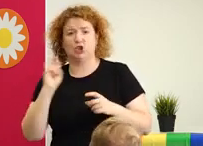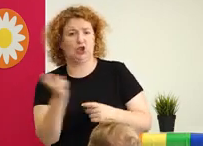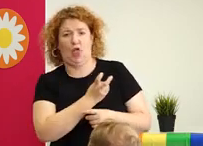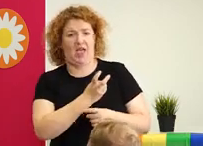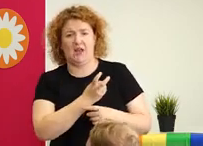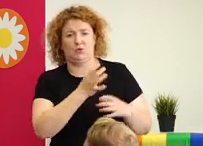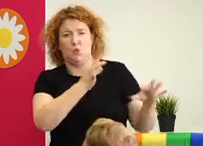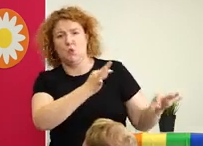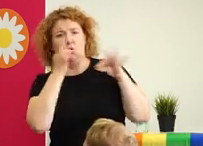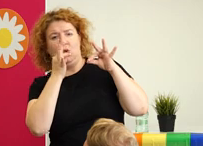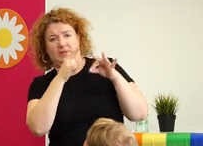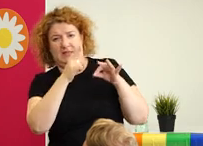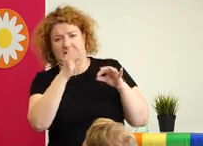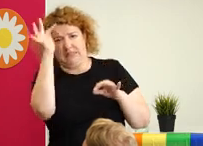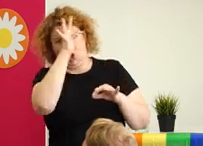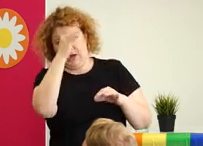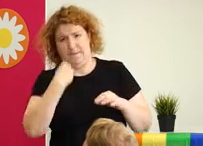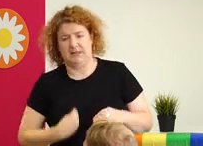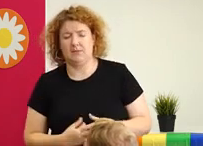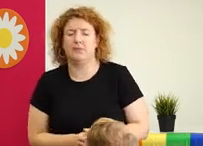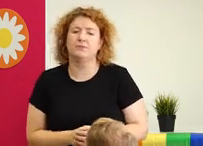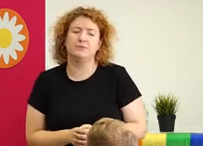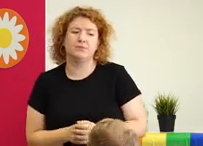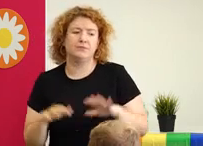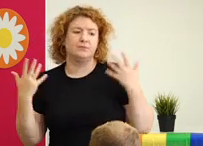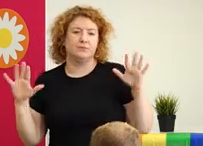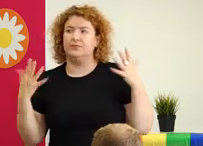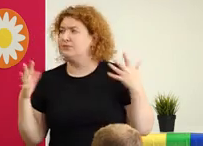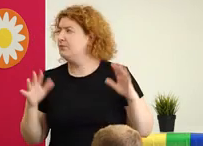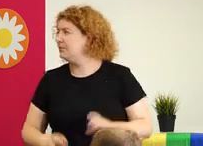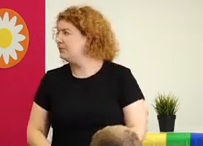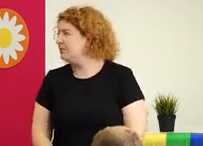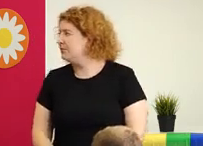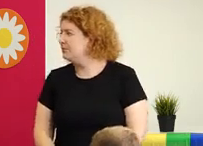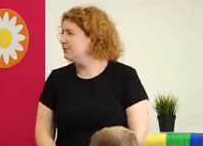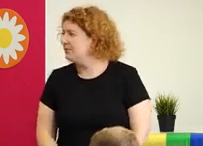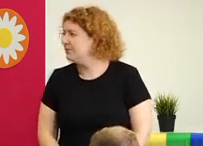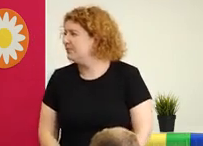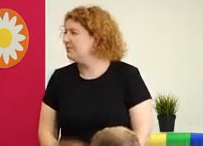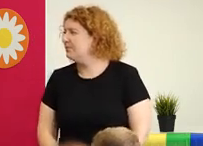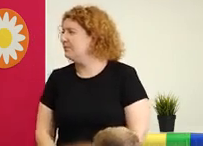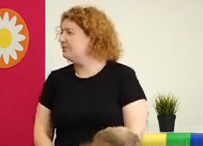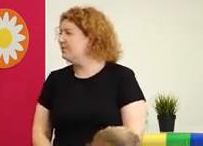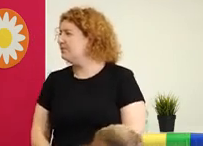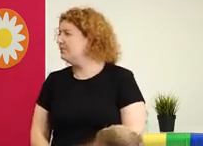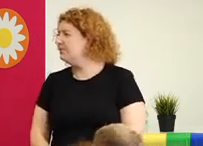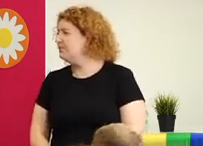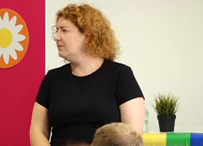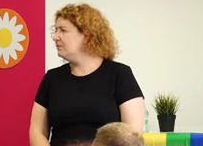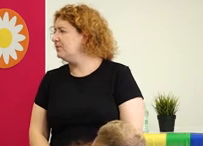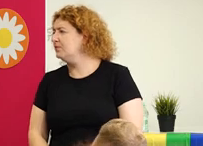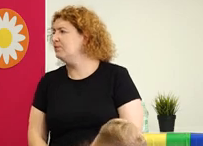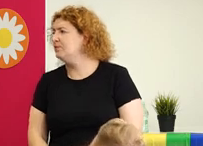fundamentalismos religiosos, no digo ni islámico ni católico, a los fundamentalismos religiosos junto a la ultraderecha y a